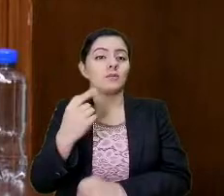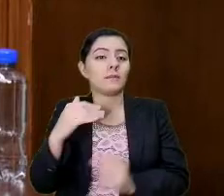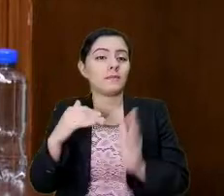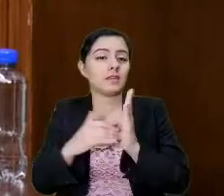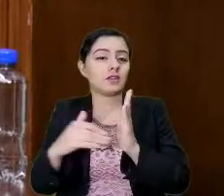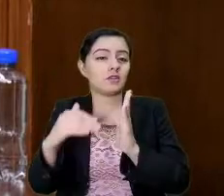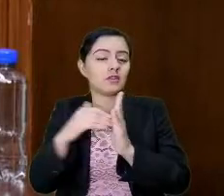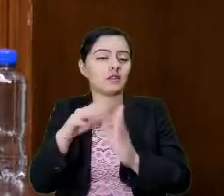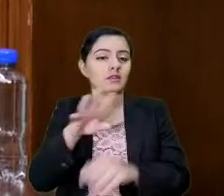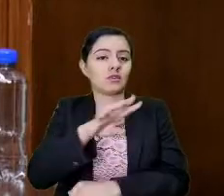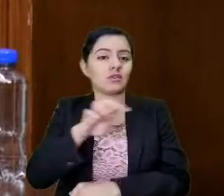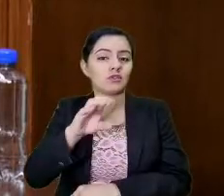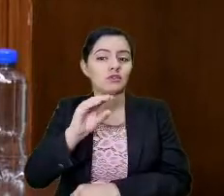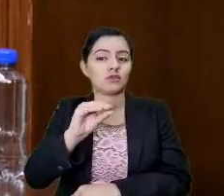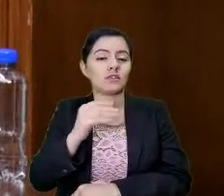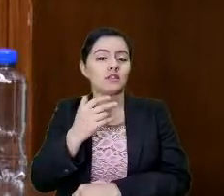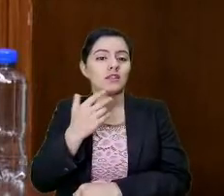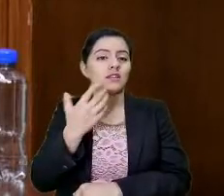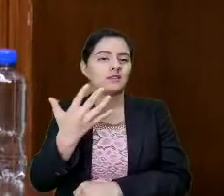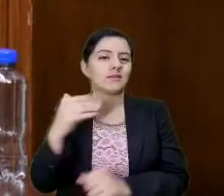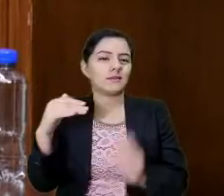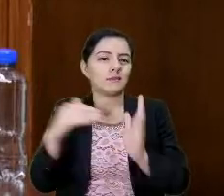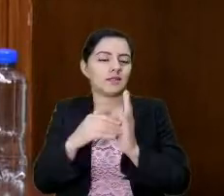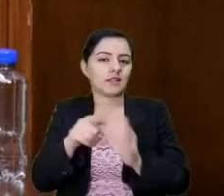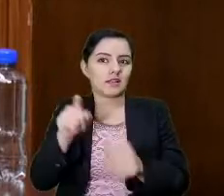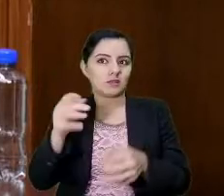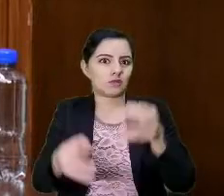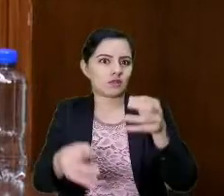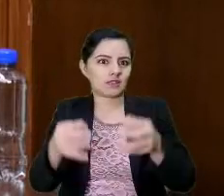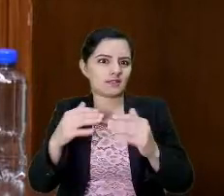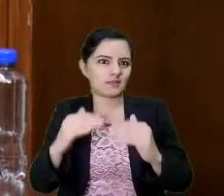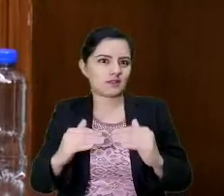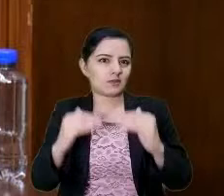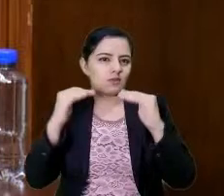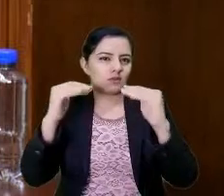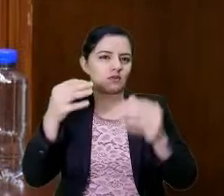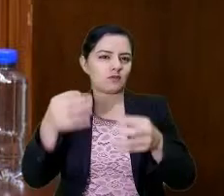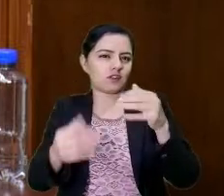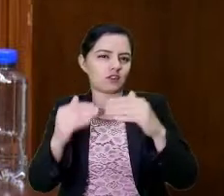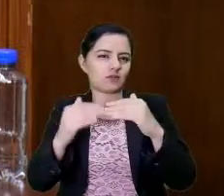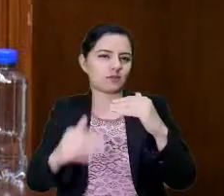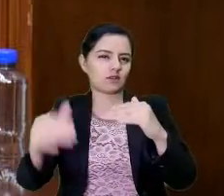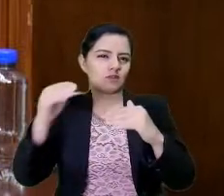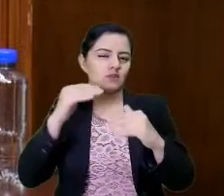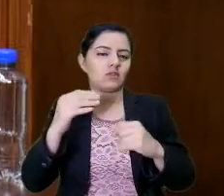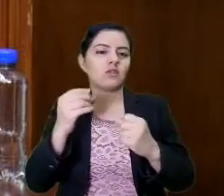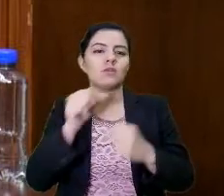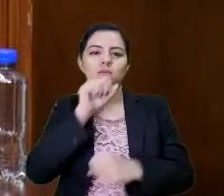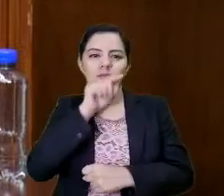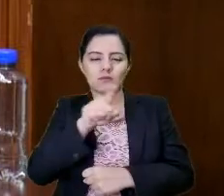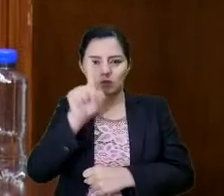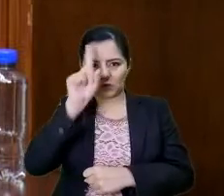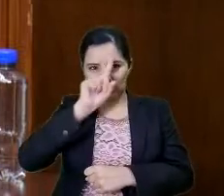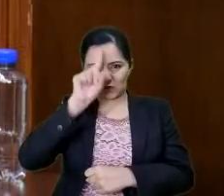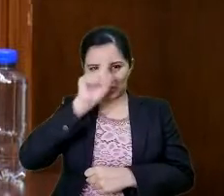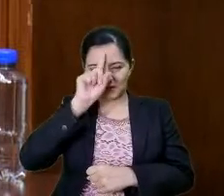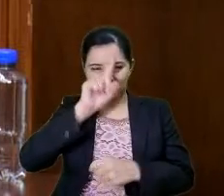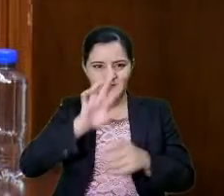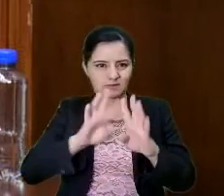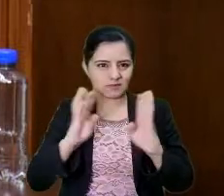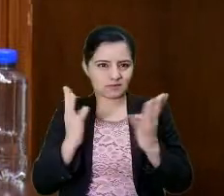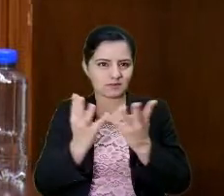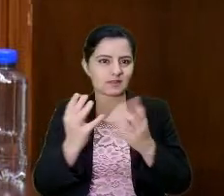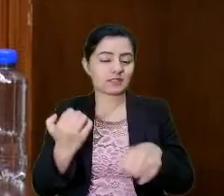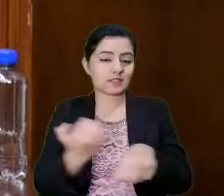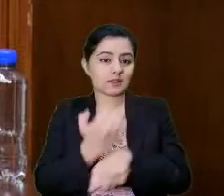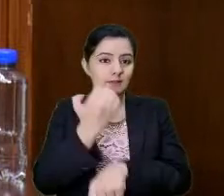381,495,000 pesos para los jueces del Tribunal Superior de Justicia y el Consejo de la Judicatura del Estado. Se requiere de